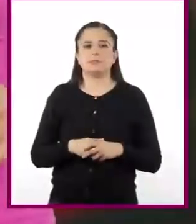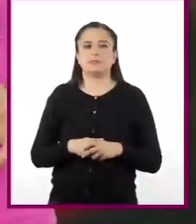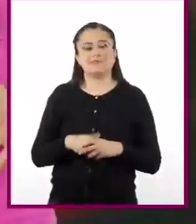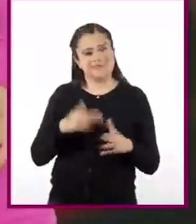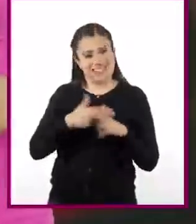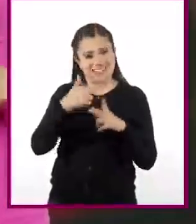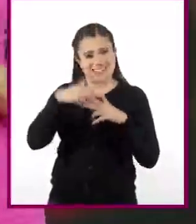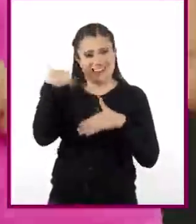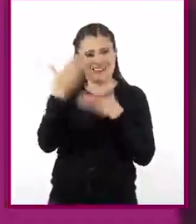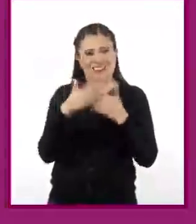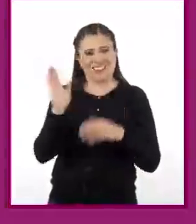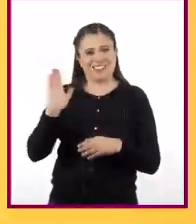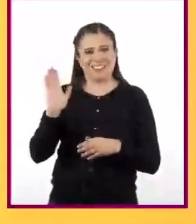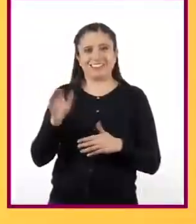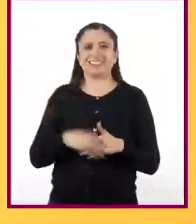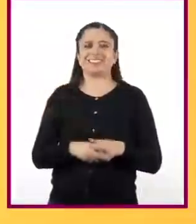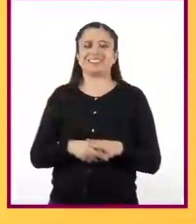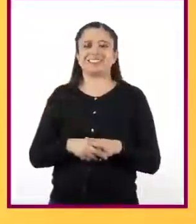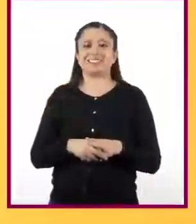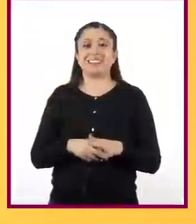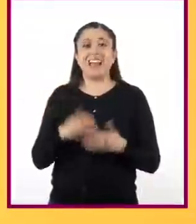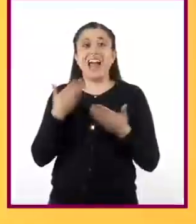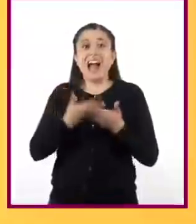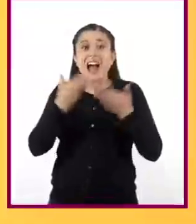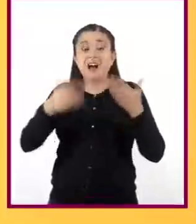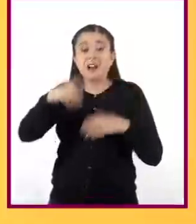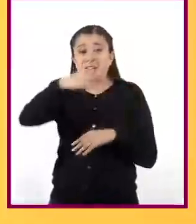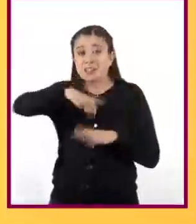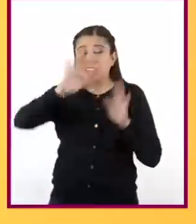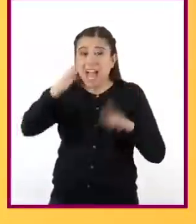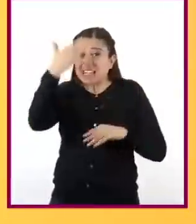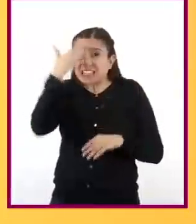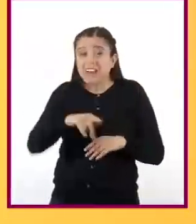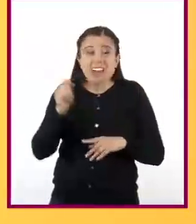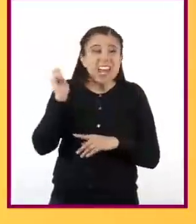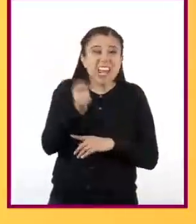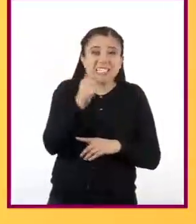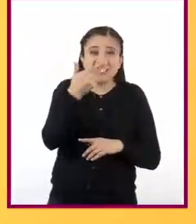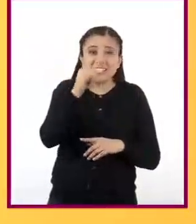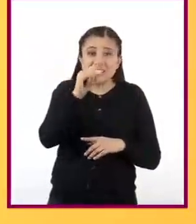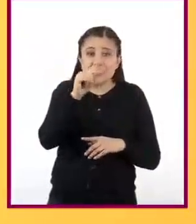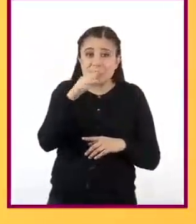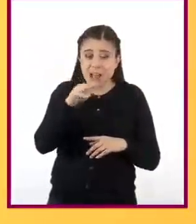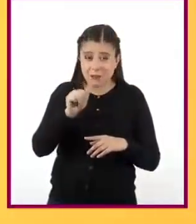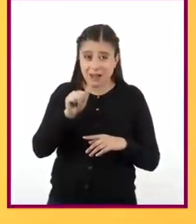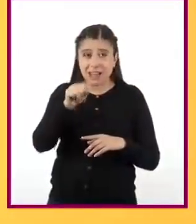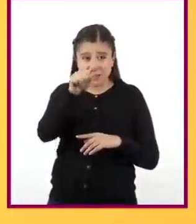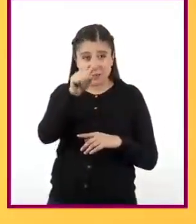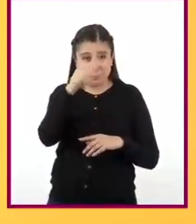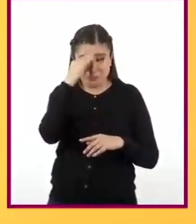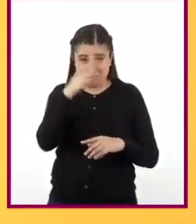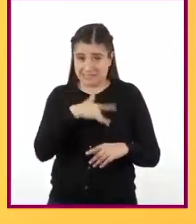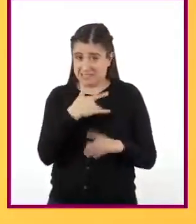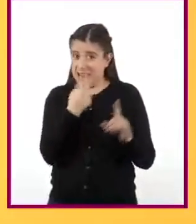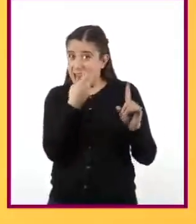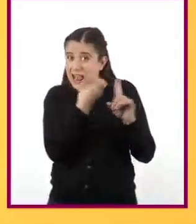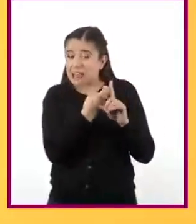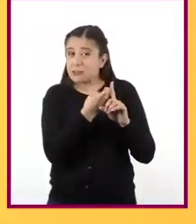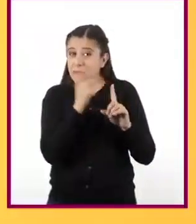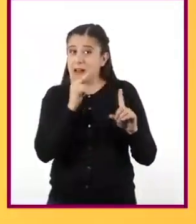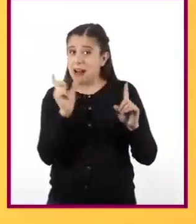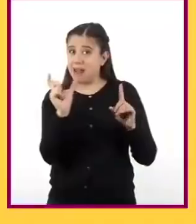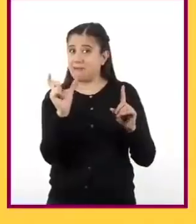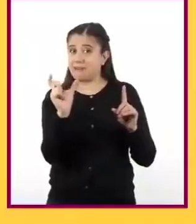Hasta la próxima. Ahora que saben qué es un histograma, ¿coincidió con lo que inicialmente pensaban sobre